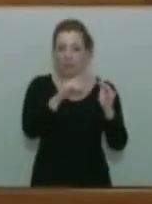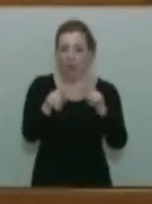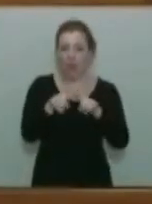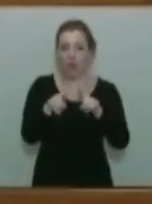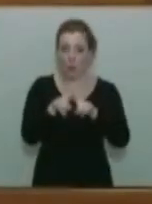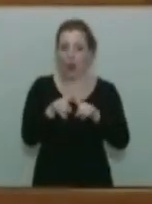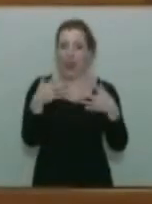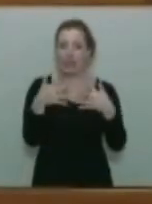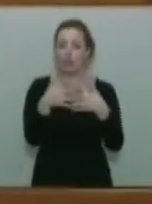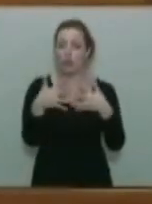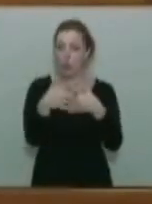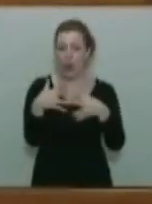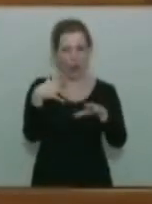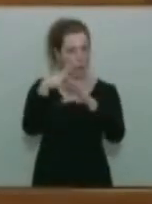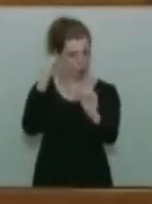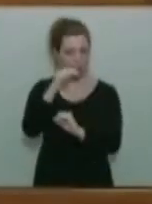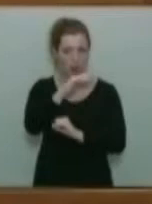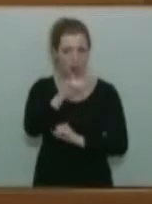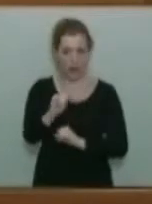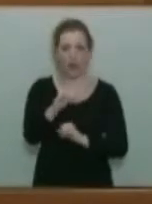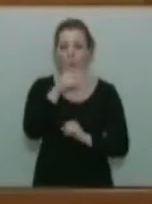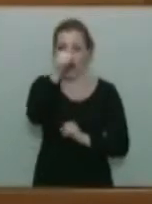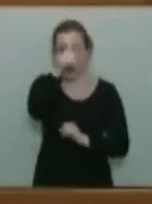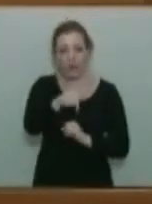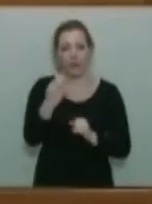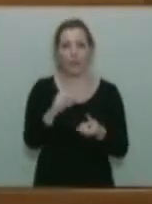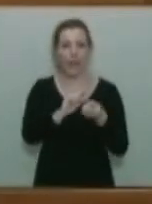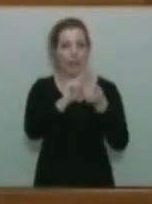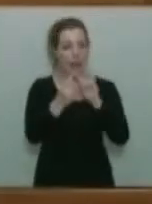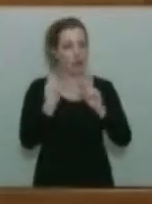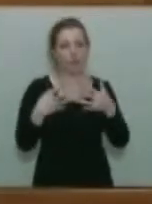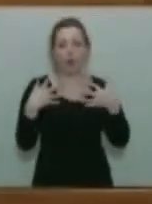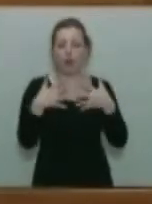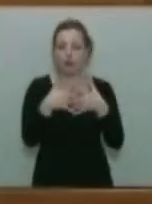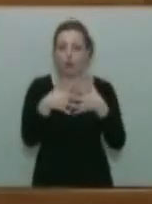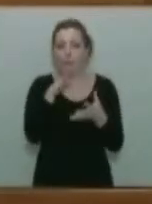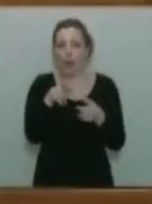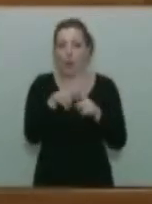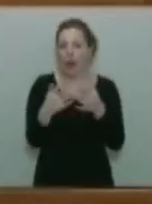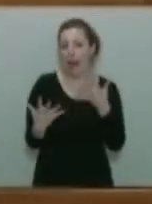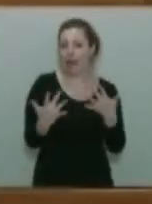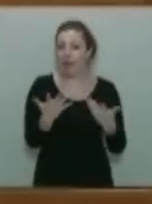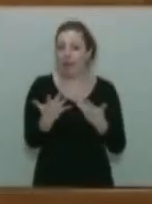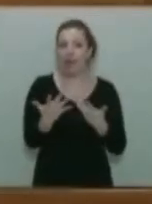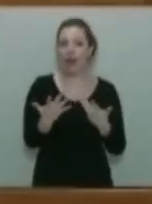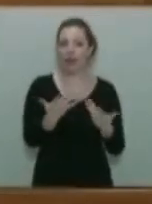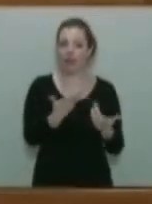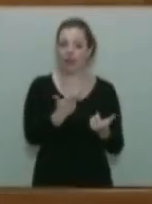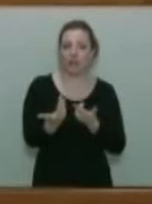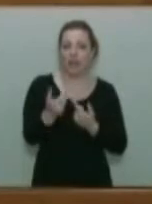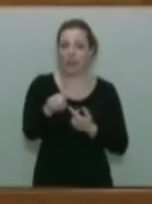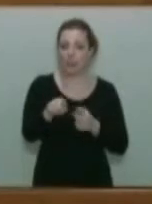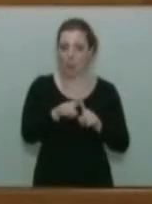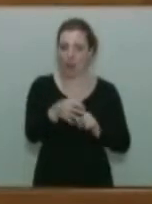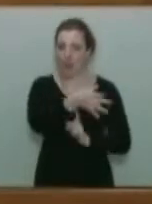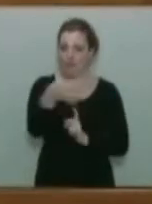estoy de acuerdo con usted, pues nada, a lo mejor hay que traer aquí un cambio de esa estructura para ganar en agilidad y para ganar en